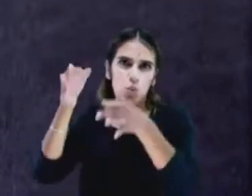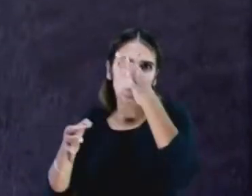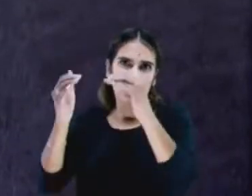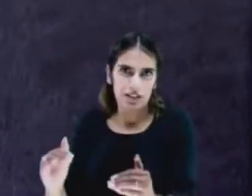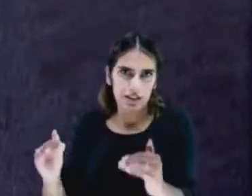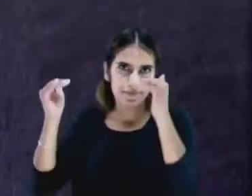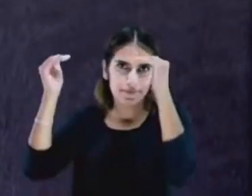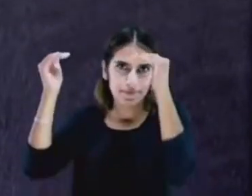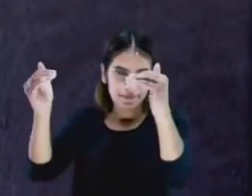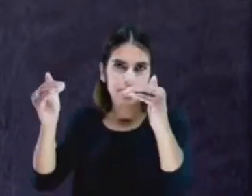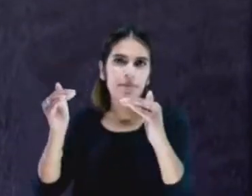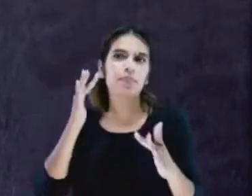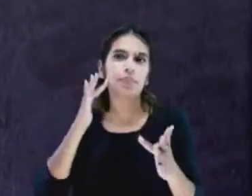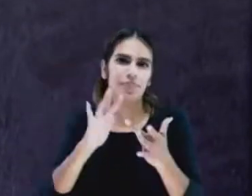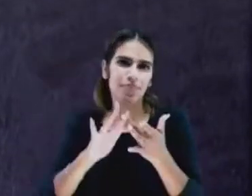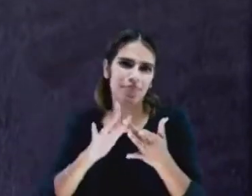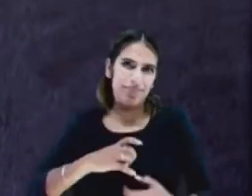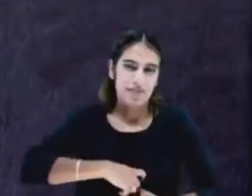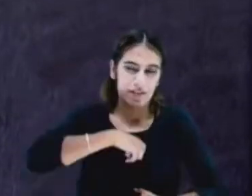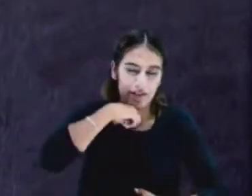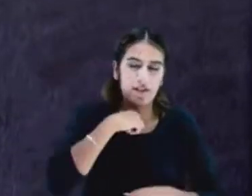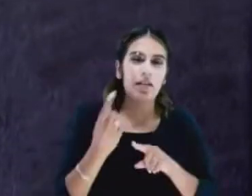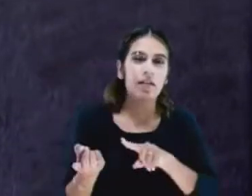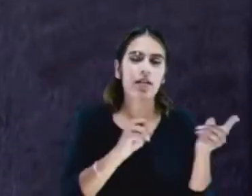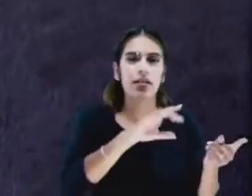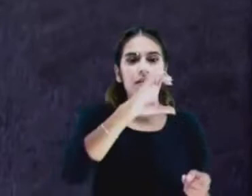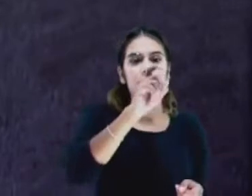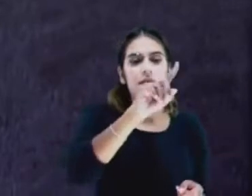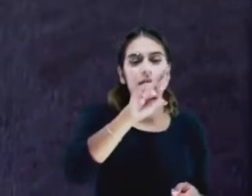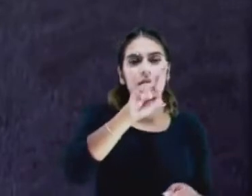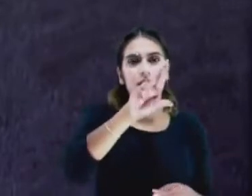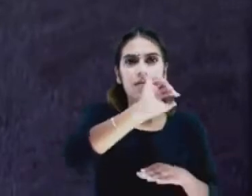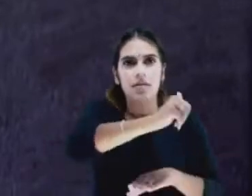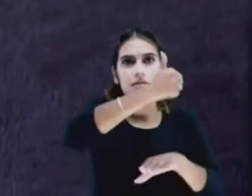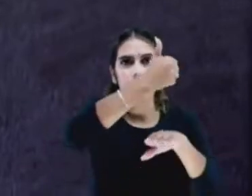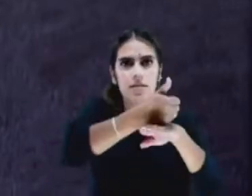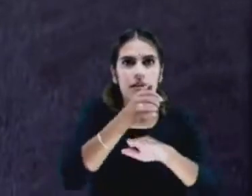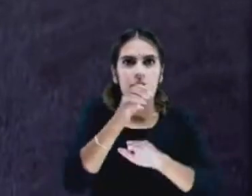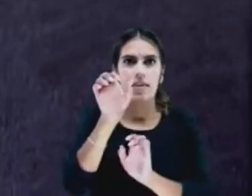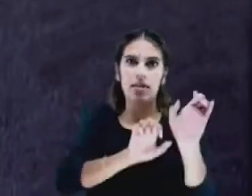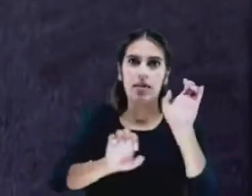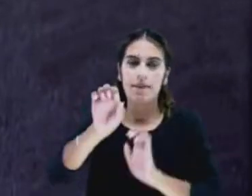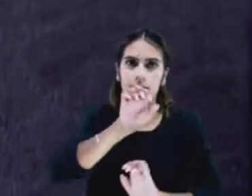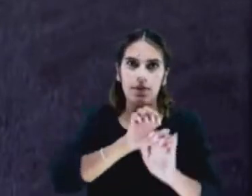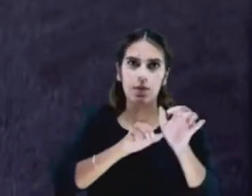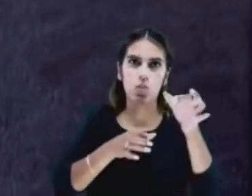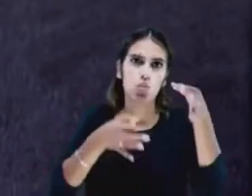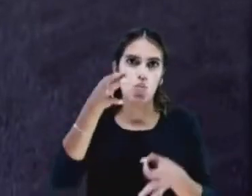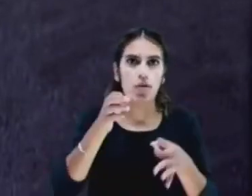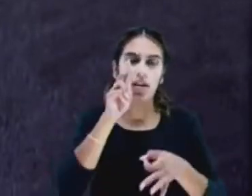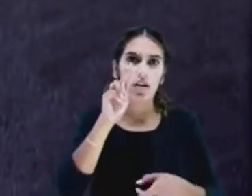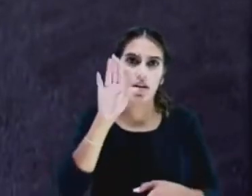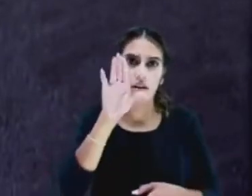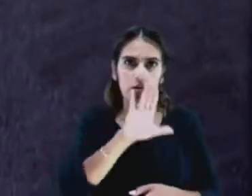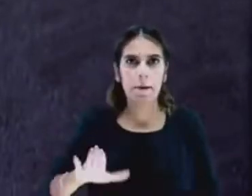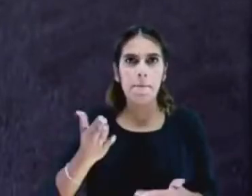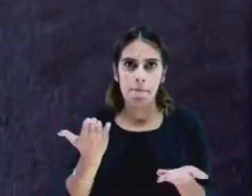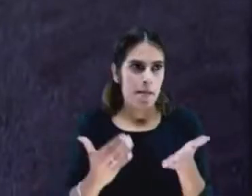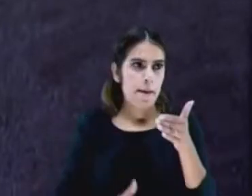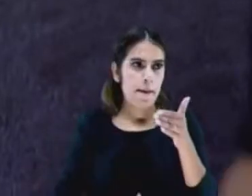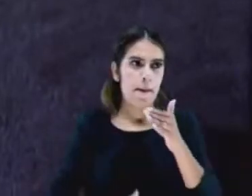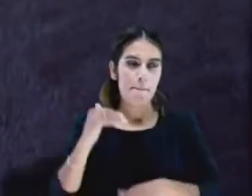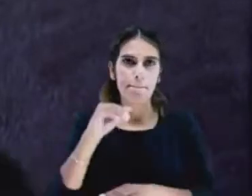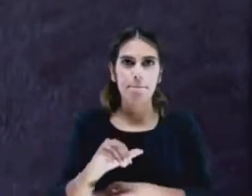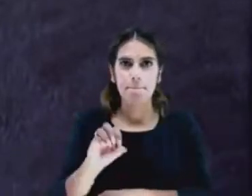méndez director de defensa jurídica nacional a que nos acompañen en el escenario para dar inicio a este